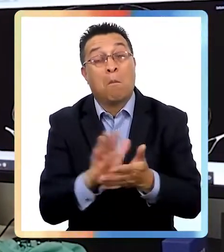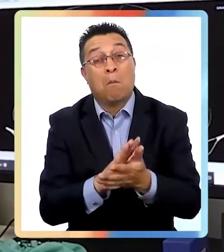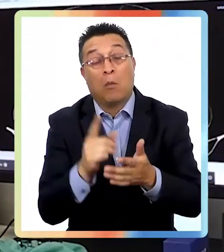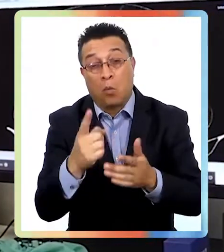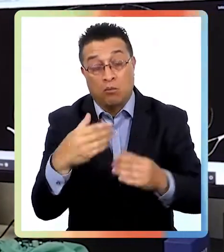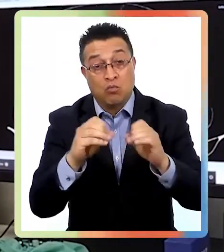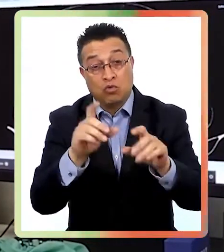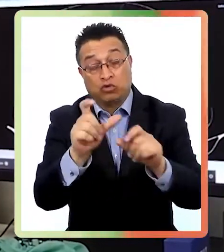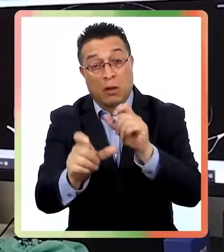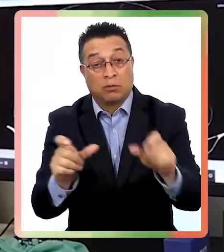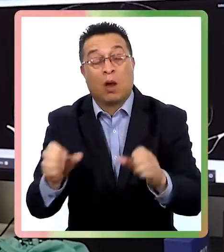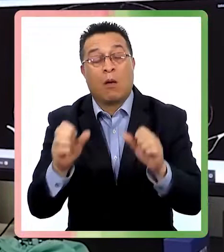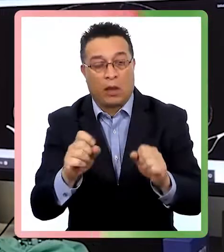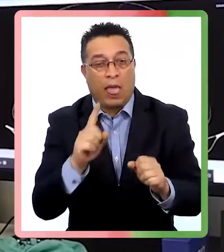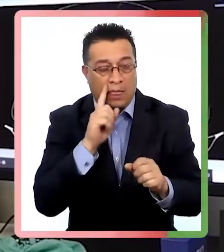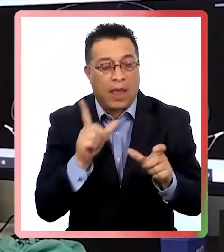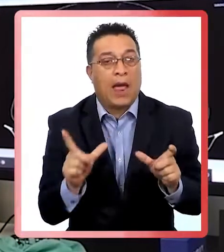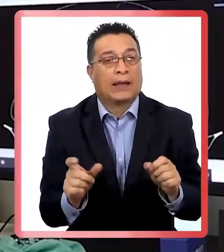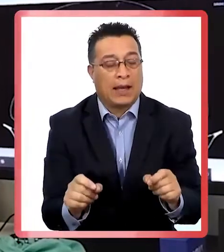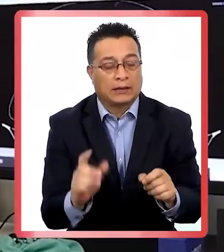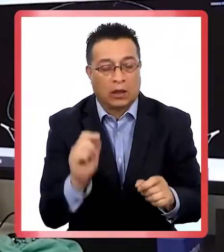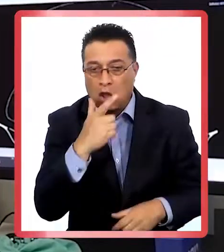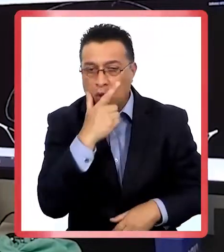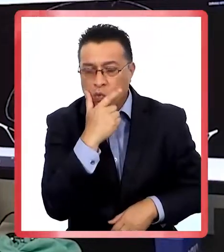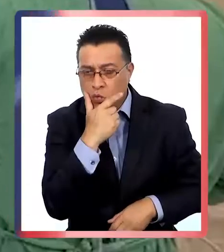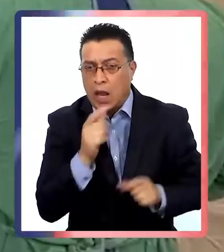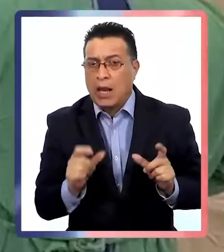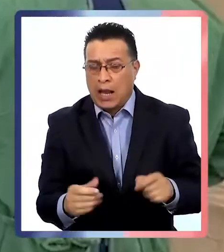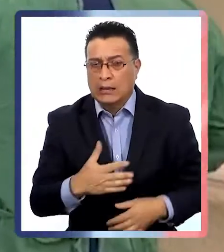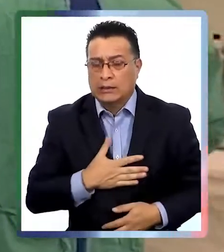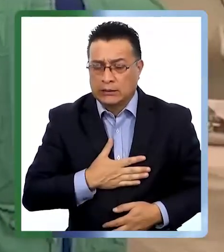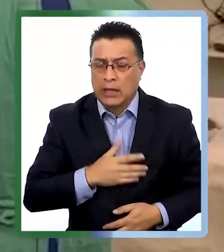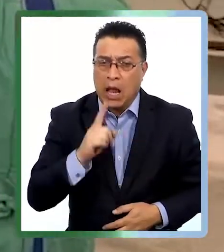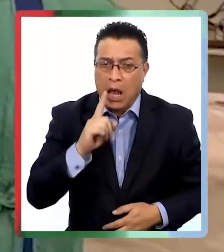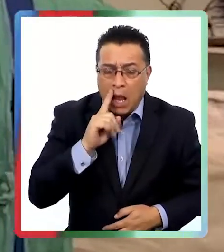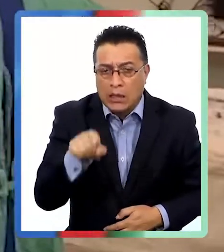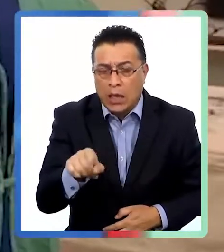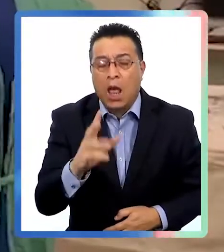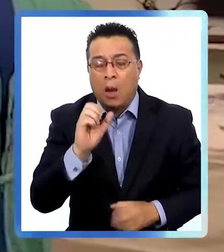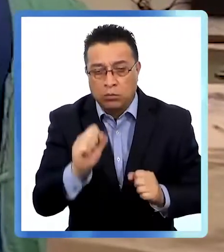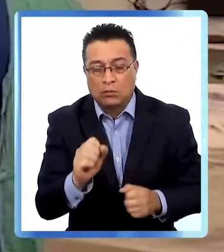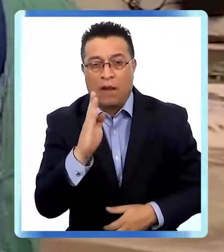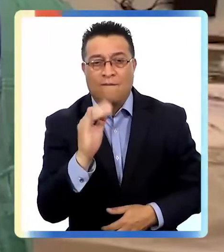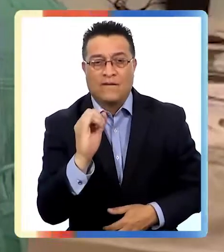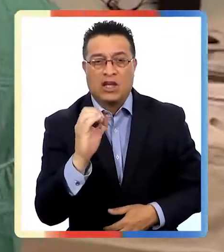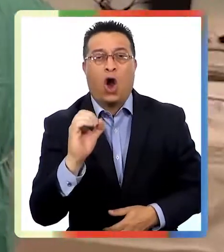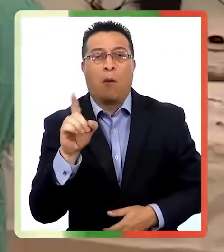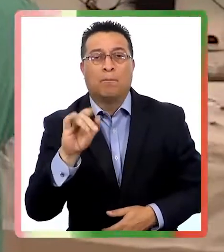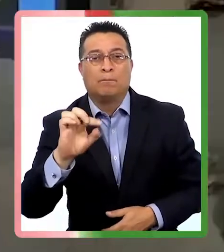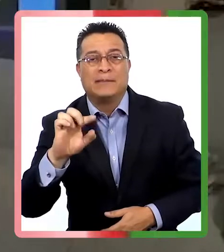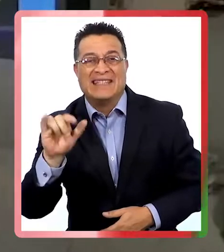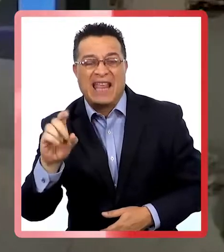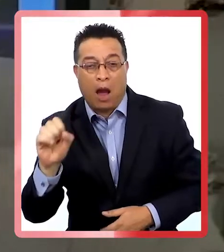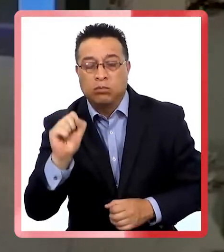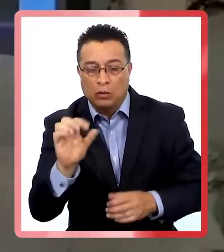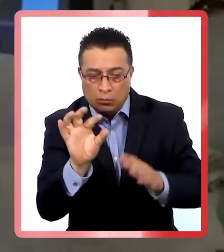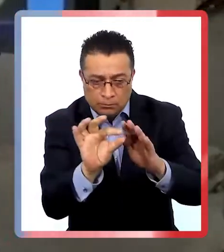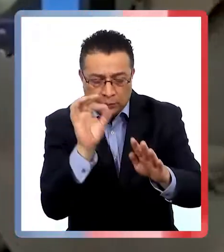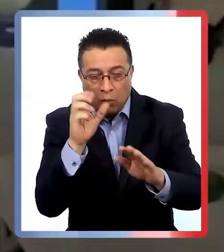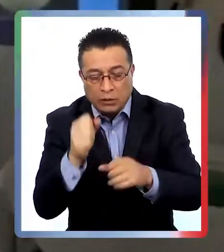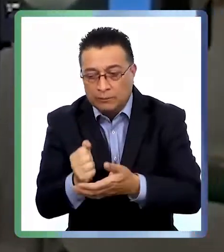muchos nuestros pacientes pueden tener un cáncer con una sospecha de cáncer y se necesita obtener una biopsia una muestra de ese tumor para poder